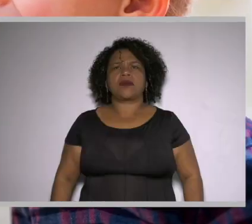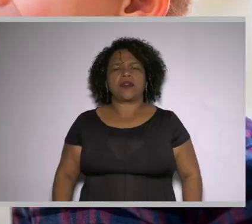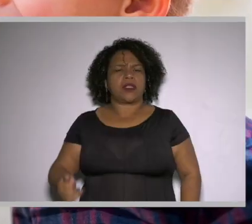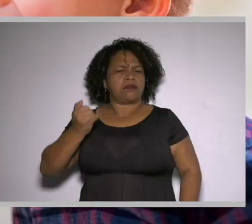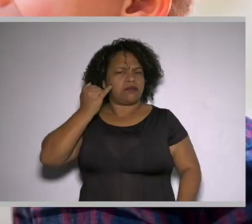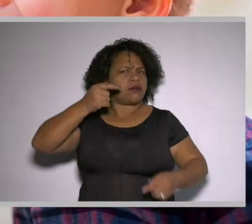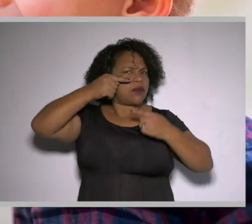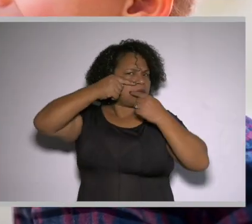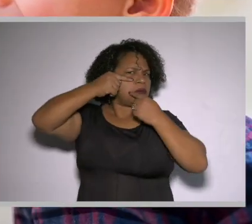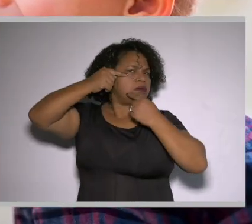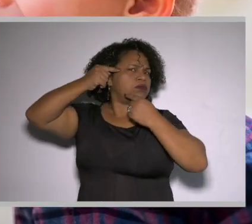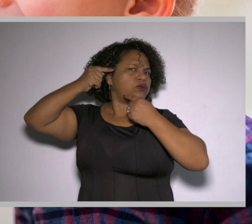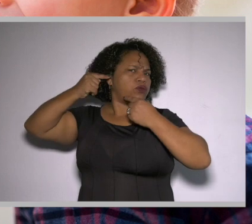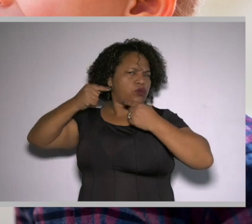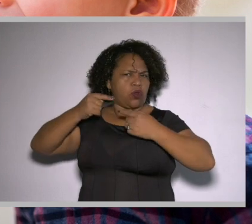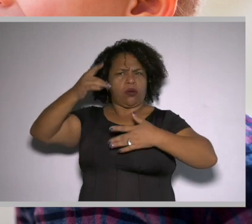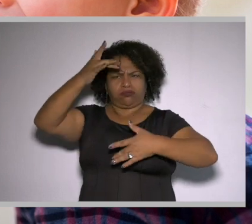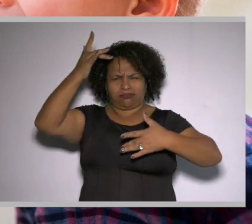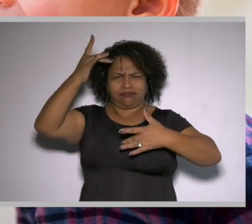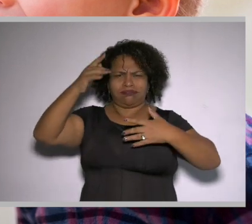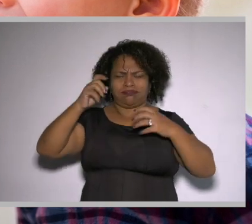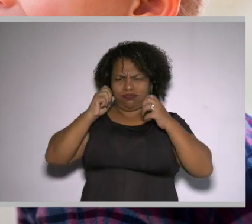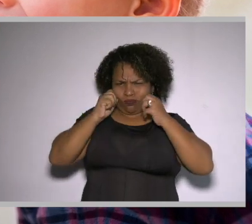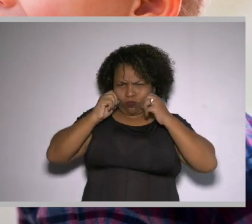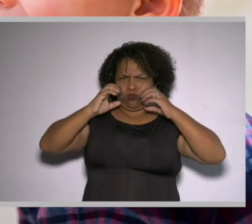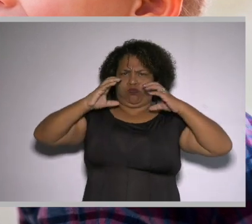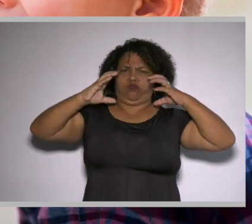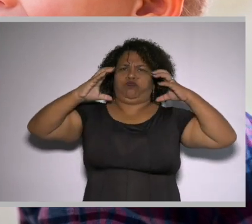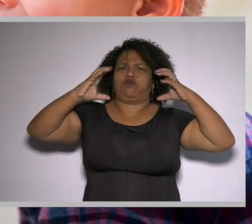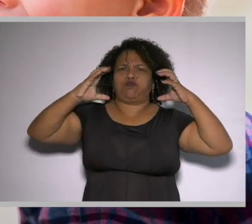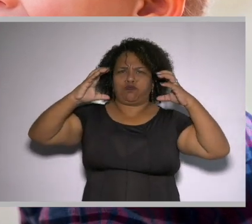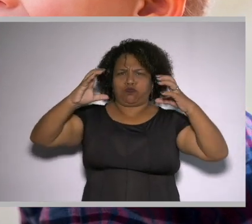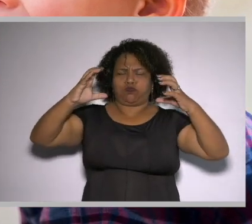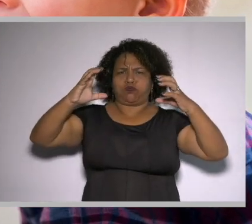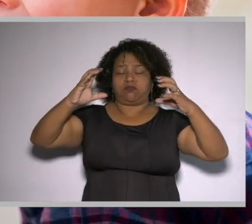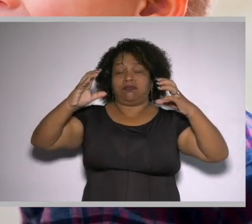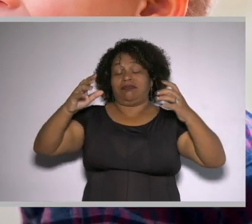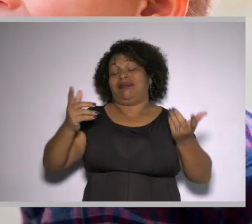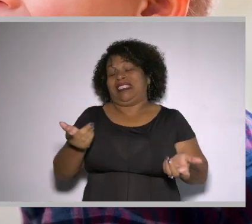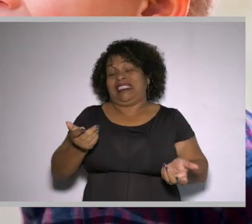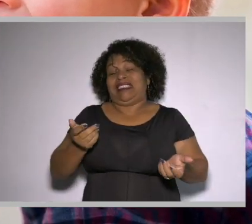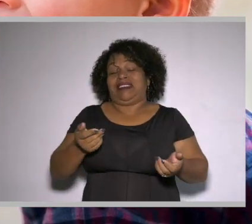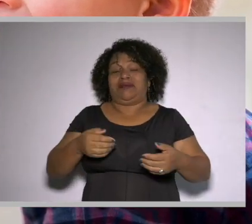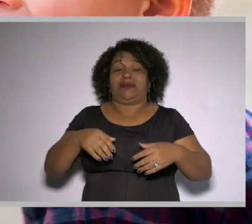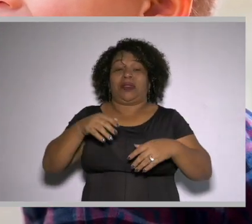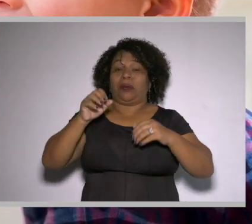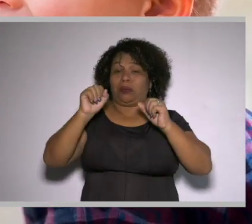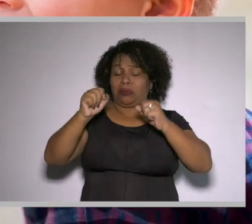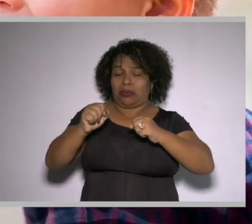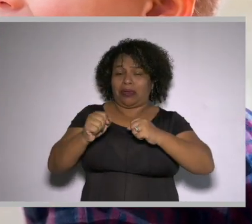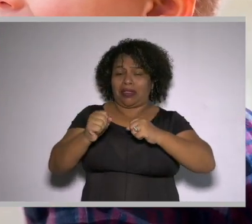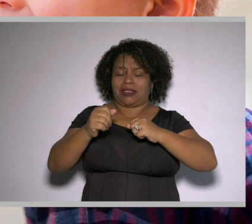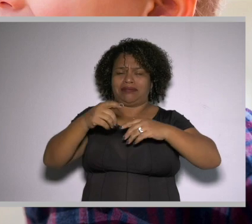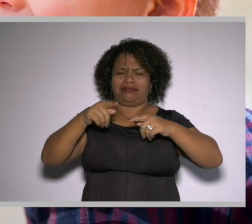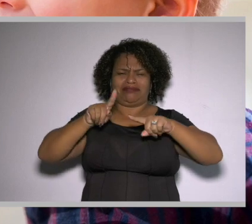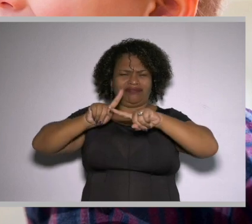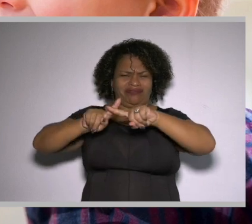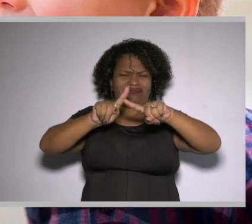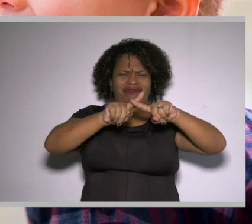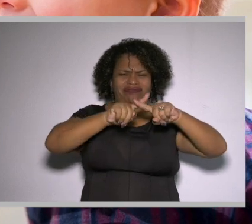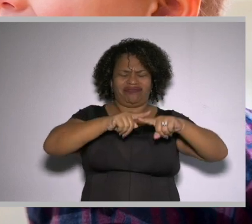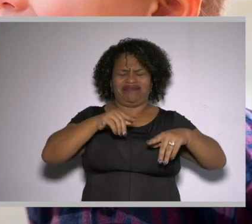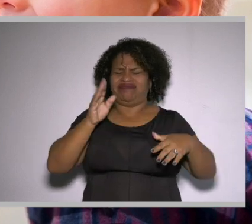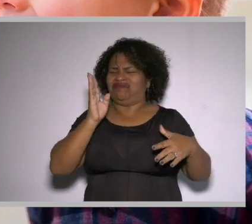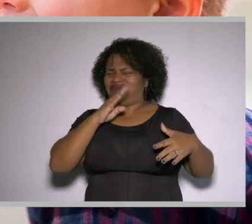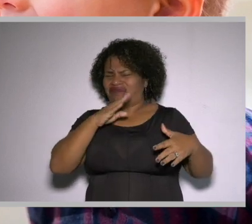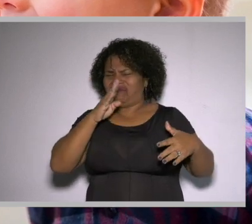consideración, porque muchos padres acuden a la consulta diciendo que sus hijos tienen 2 bolas en la nariz. Y las adenoides nosotros no podemos verlas al simple